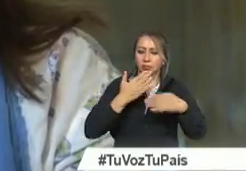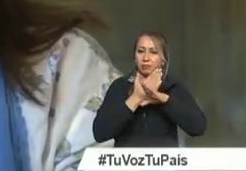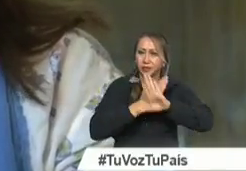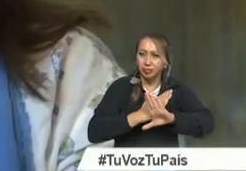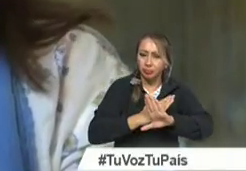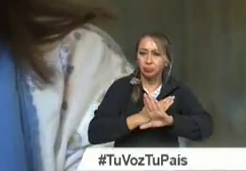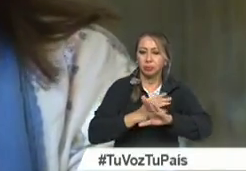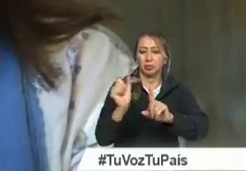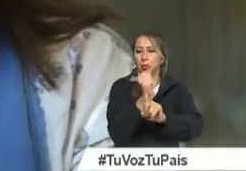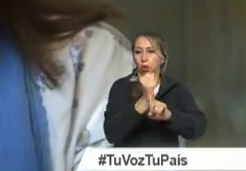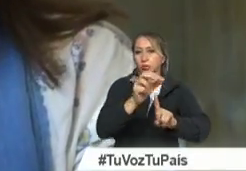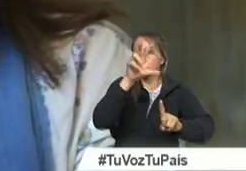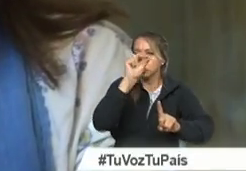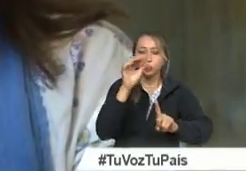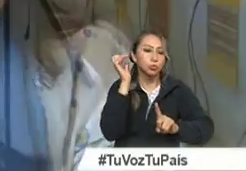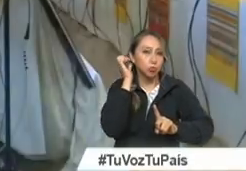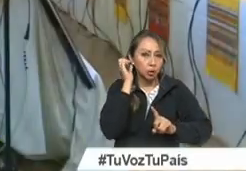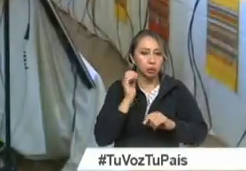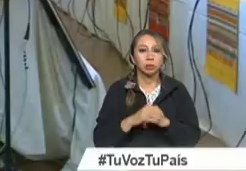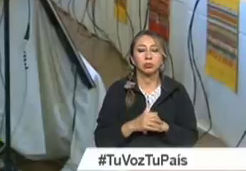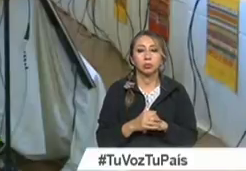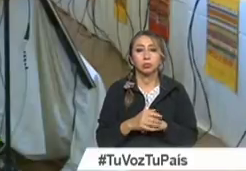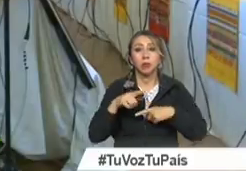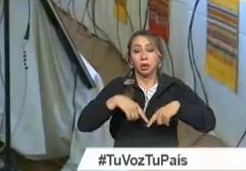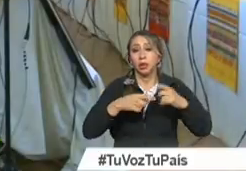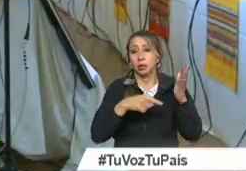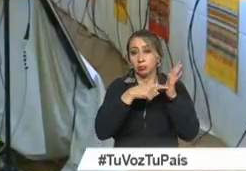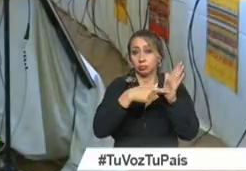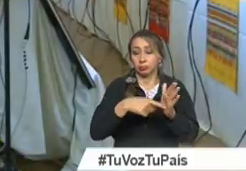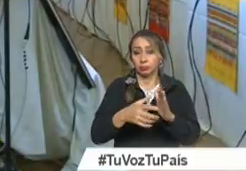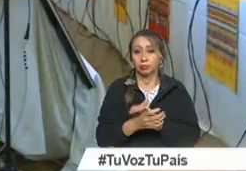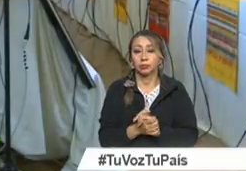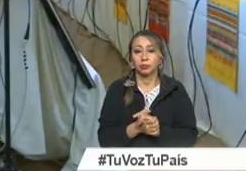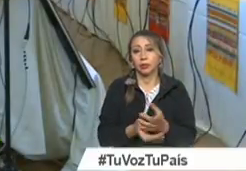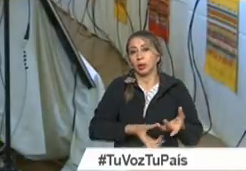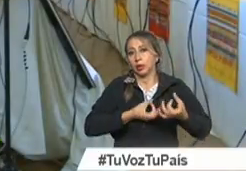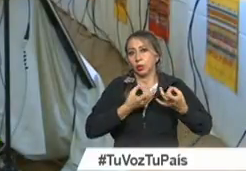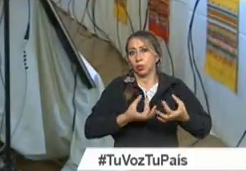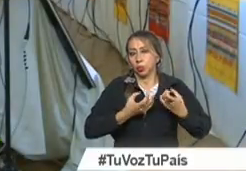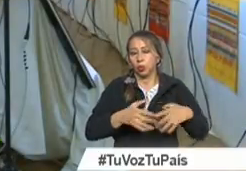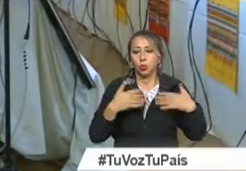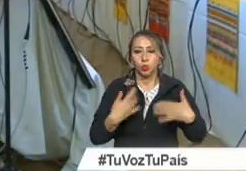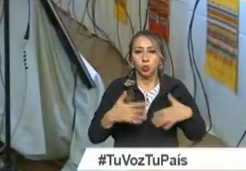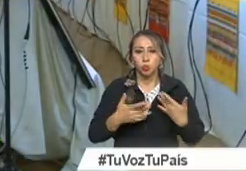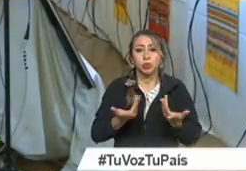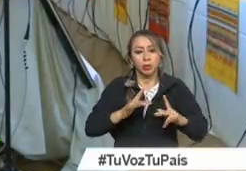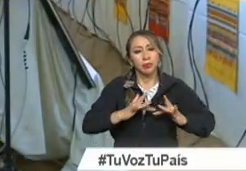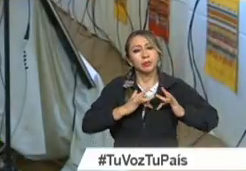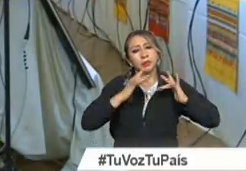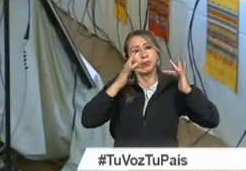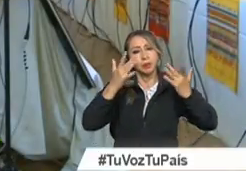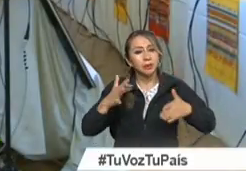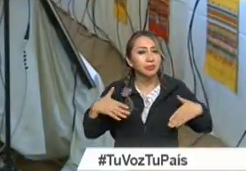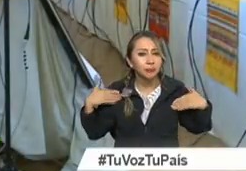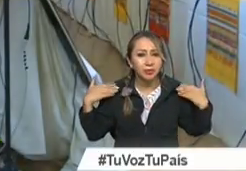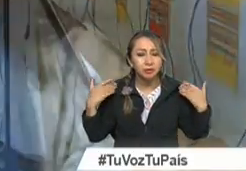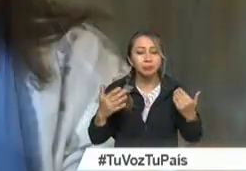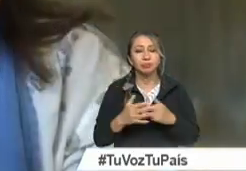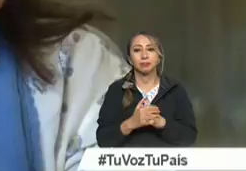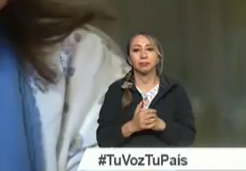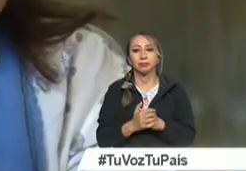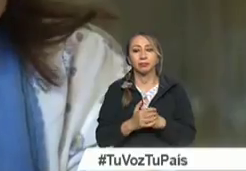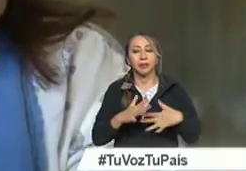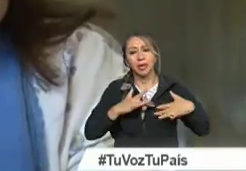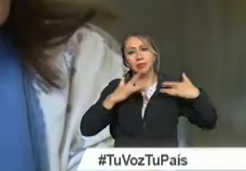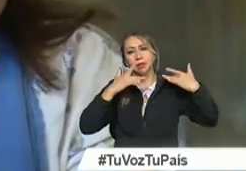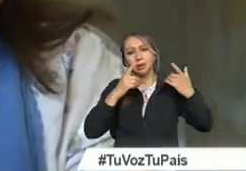mujeres estamos aquí presentes quienes acompañamos el dolor de las mujeres pero también sus esperanzas sus alegrías y la